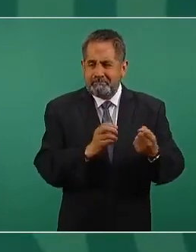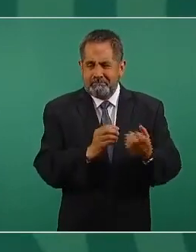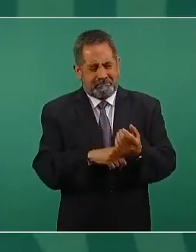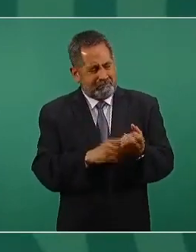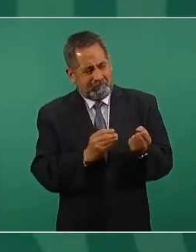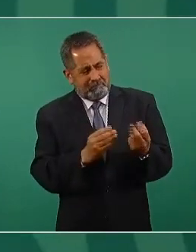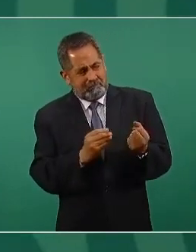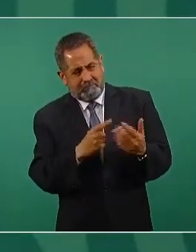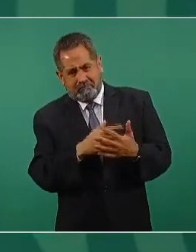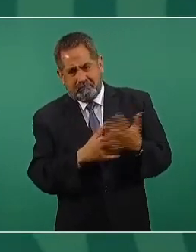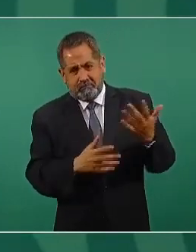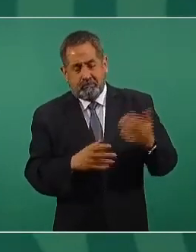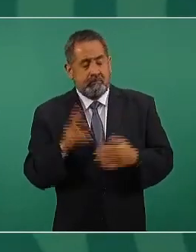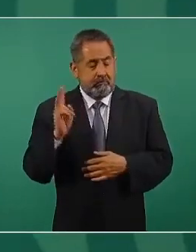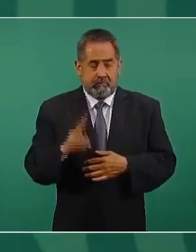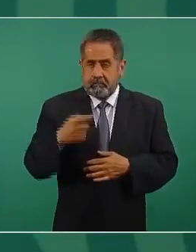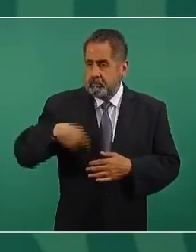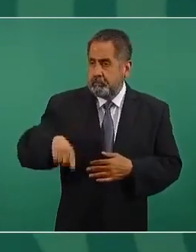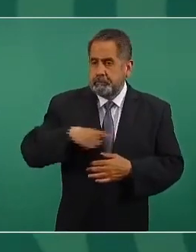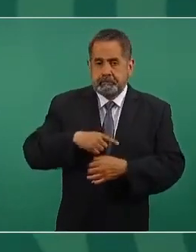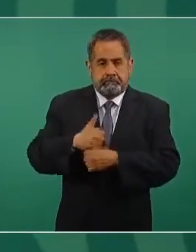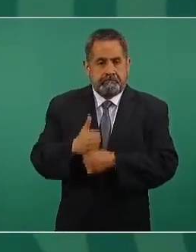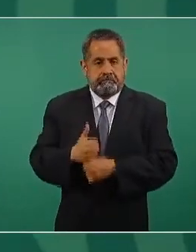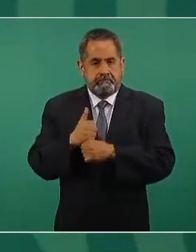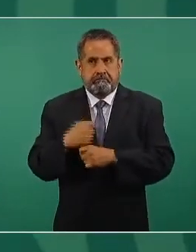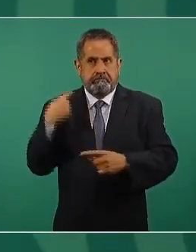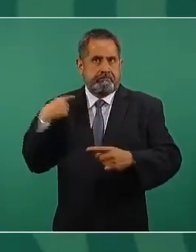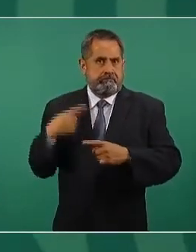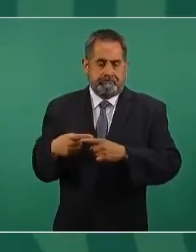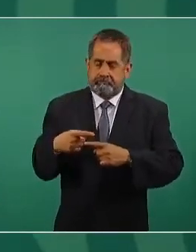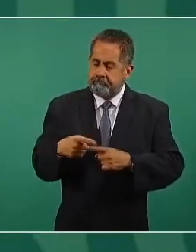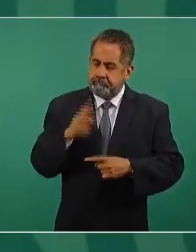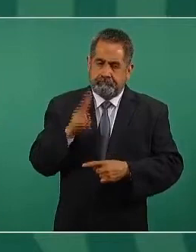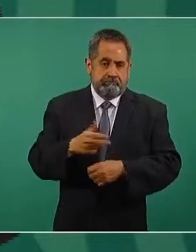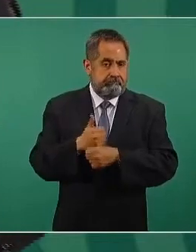sea, padecimos en los últimos tiempos